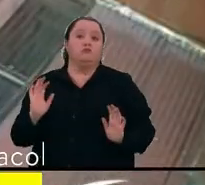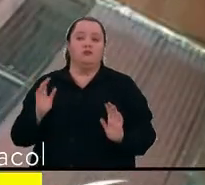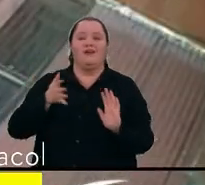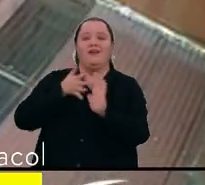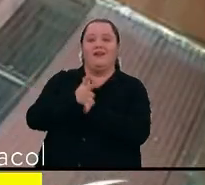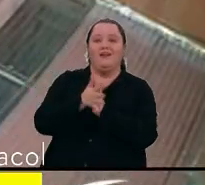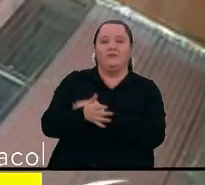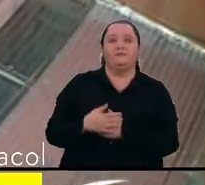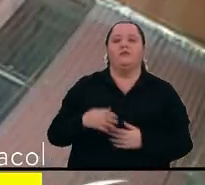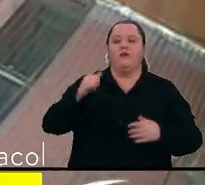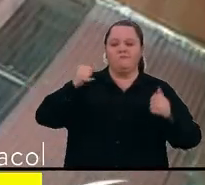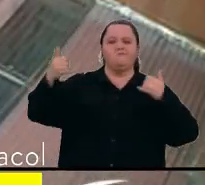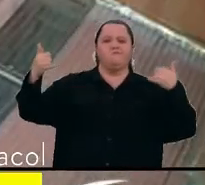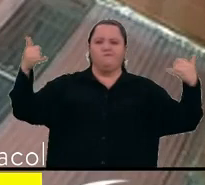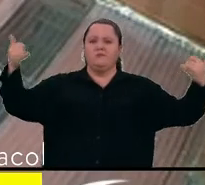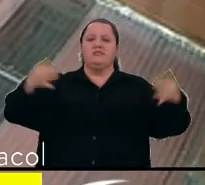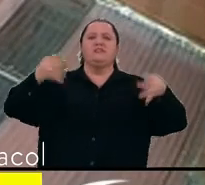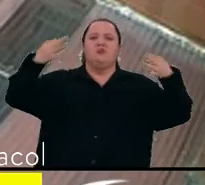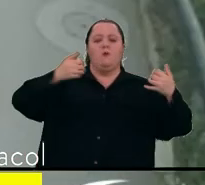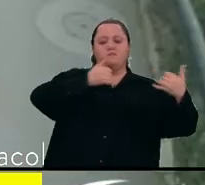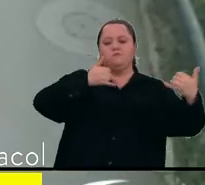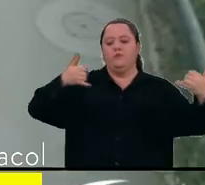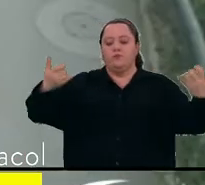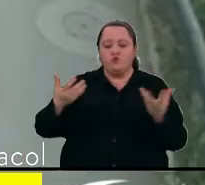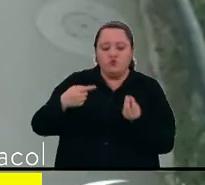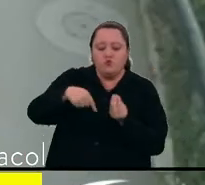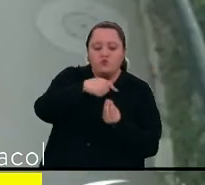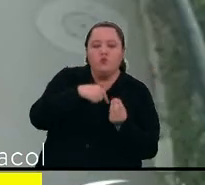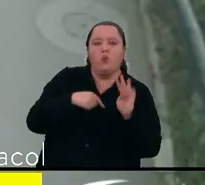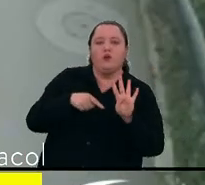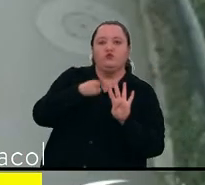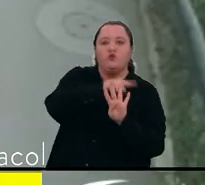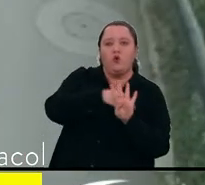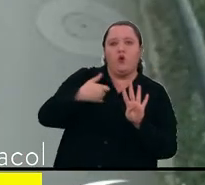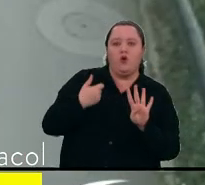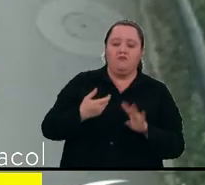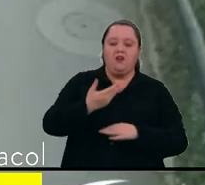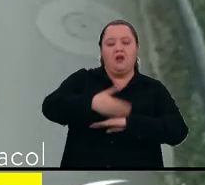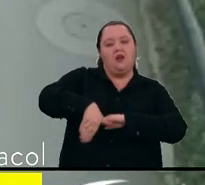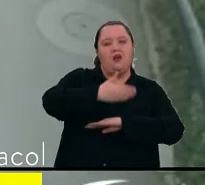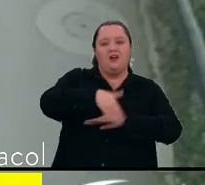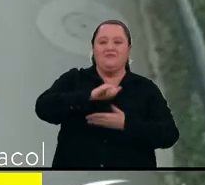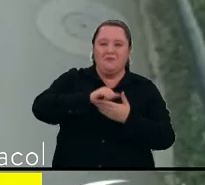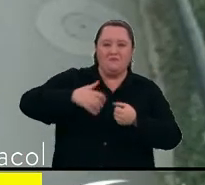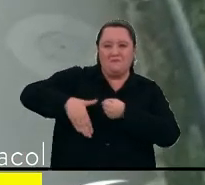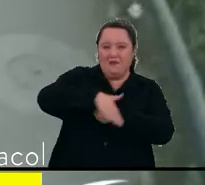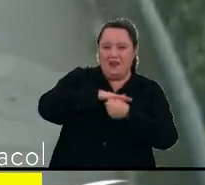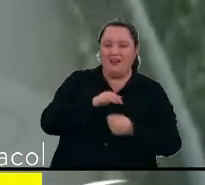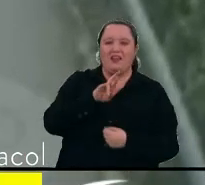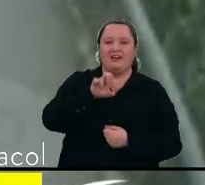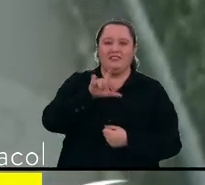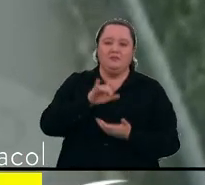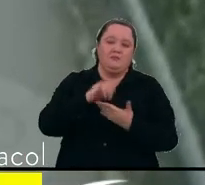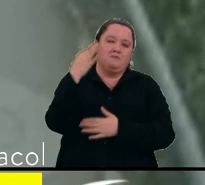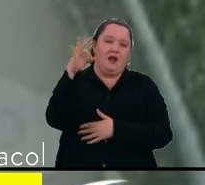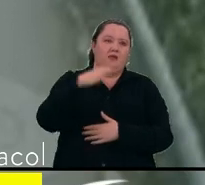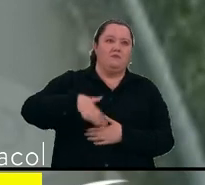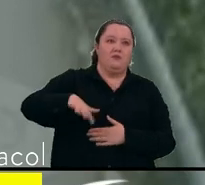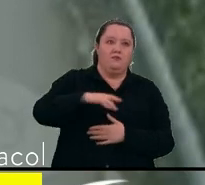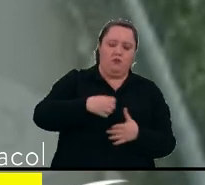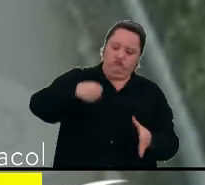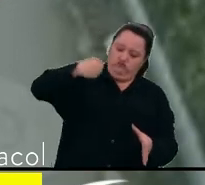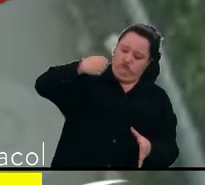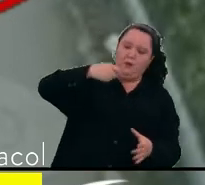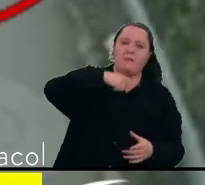varias cámaras de seguridad grabaron como un grupo de cuatro jóvenes camina por las calles del barrio y reservas de Zamorano en Palmira con un